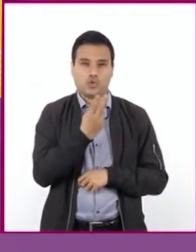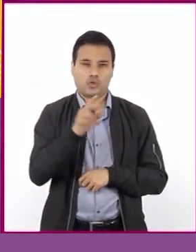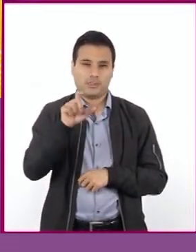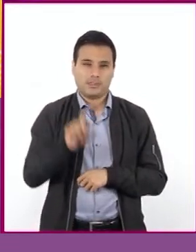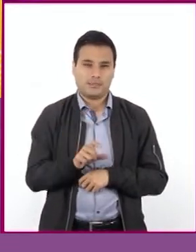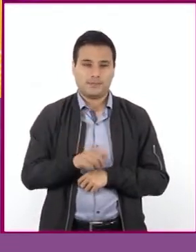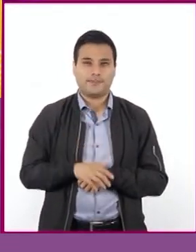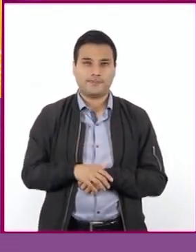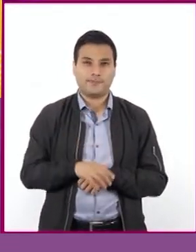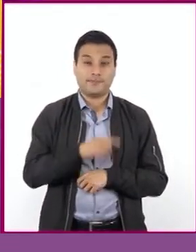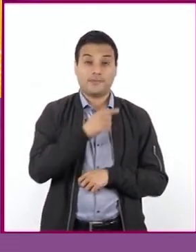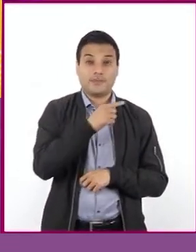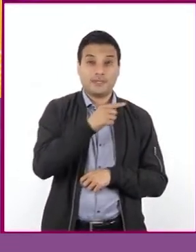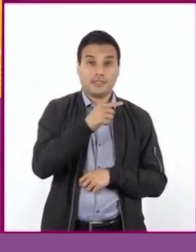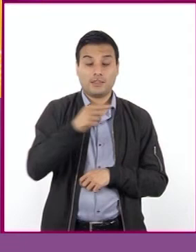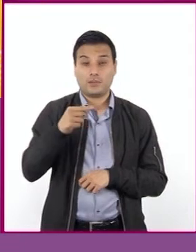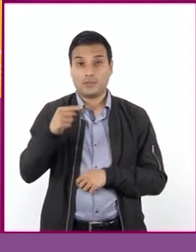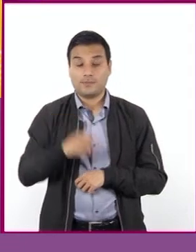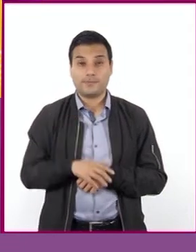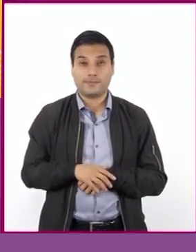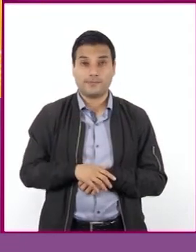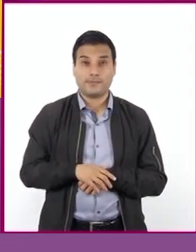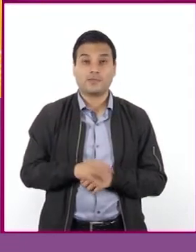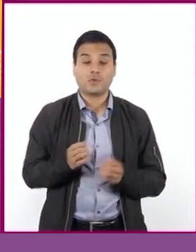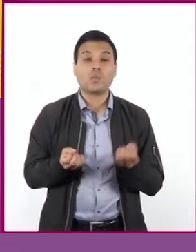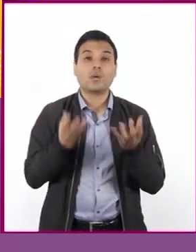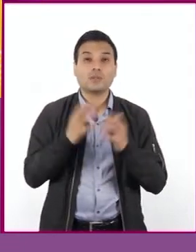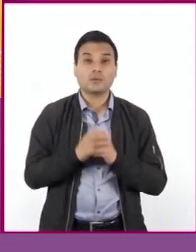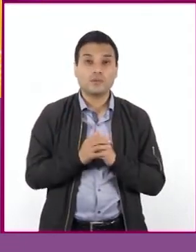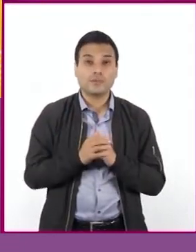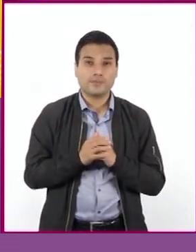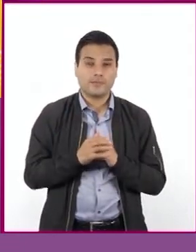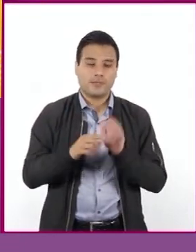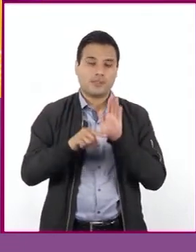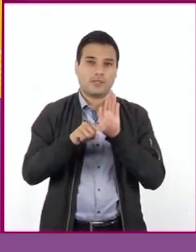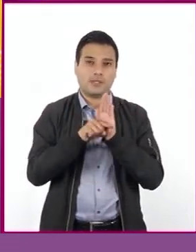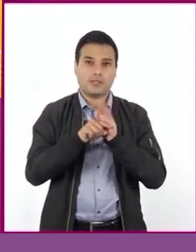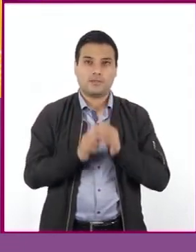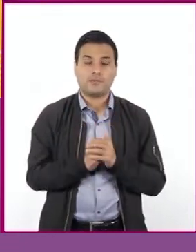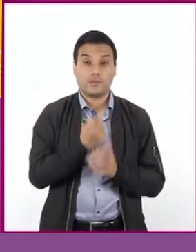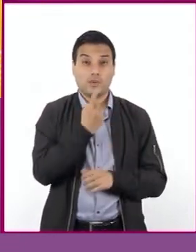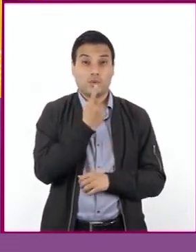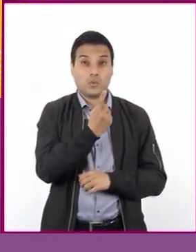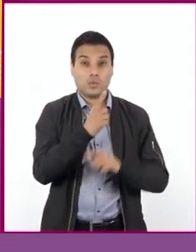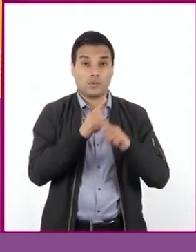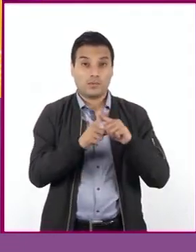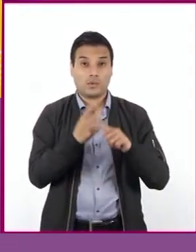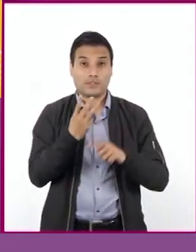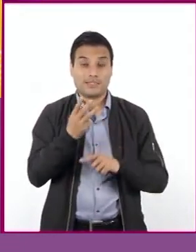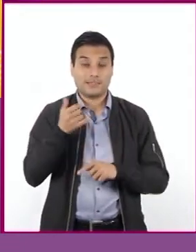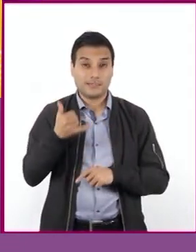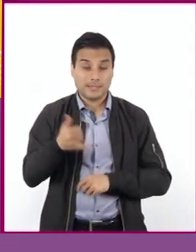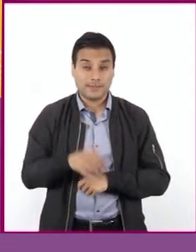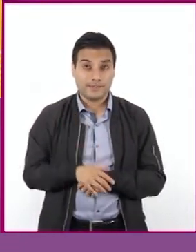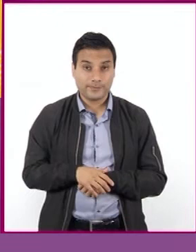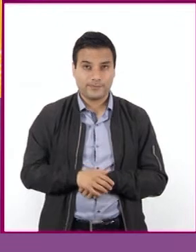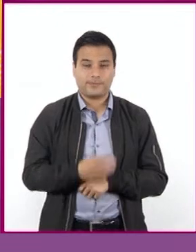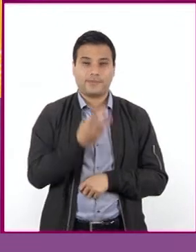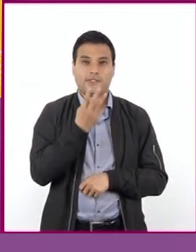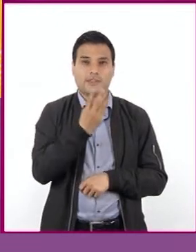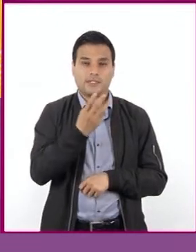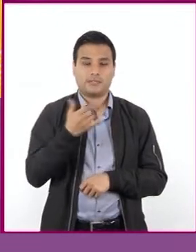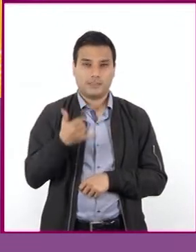2x. Negativo por positivo es igual a negativo. 1 por 3y es igual a